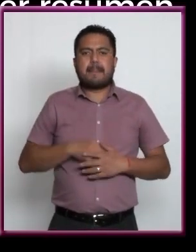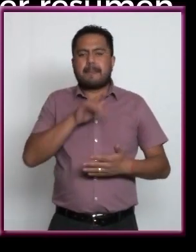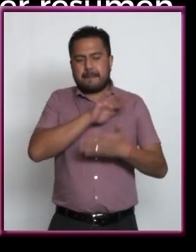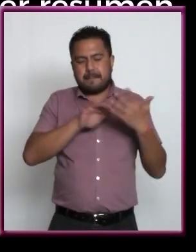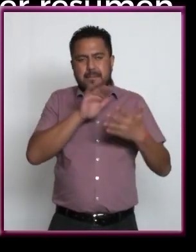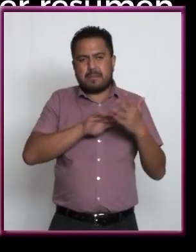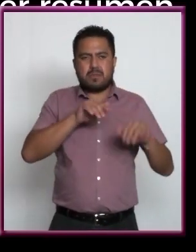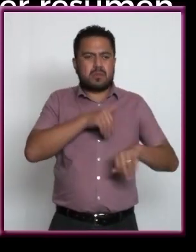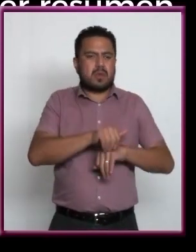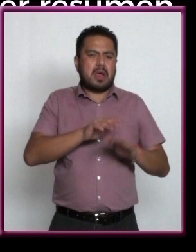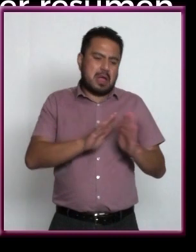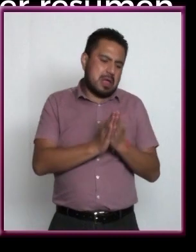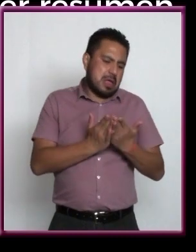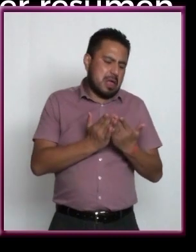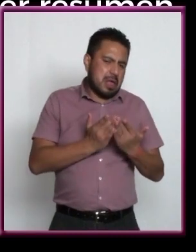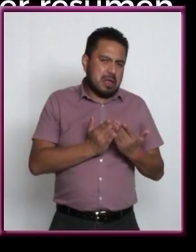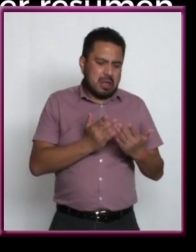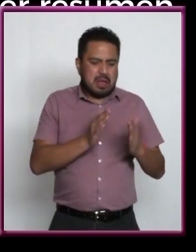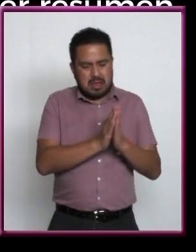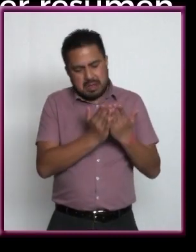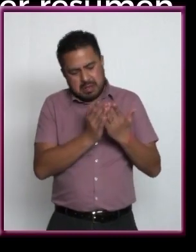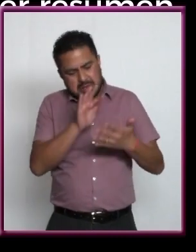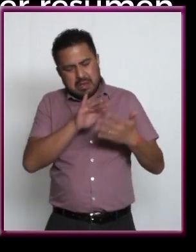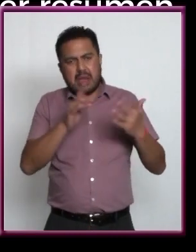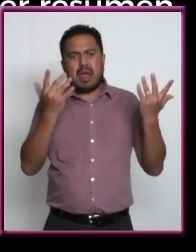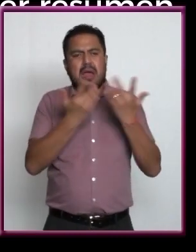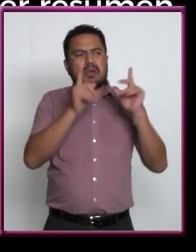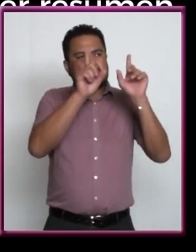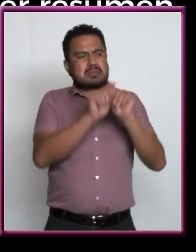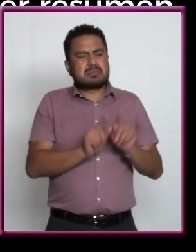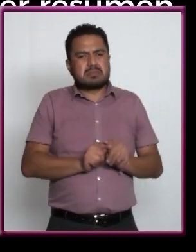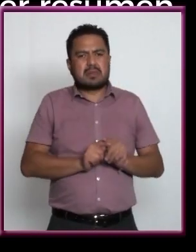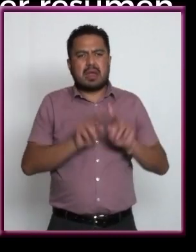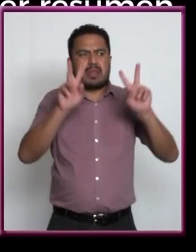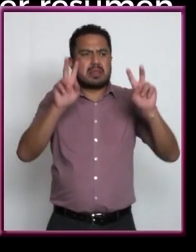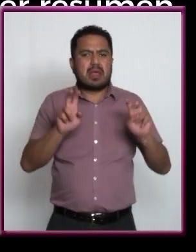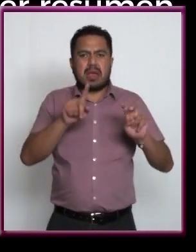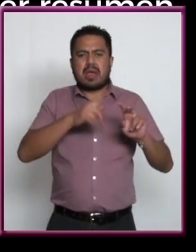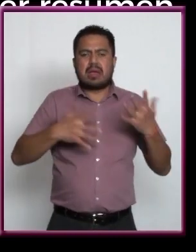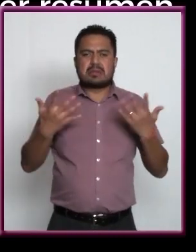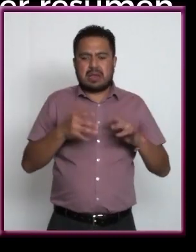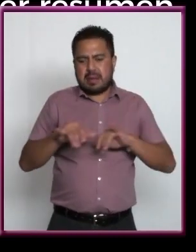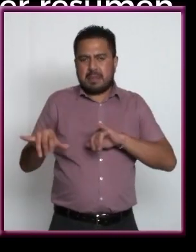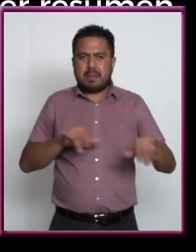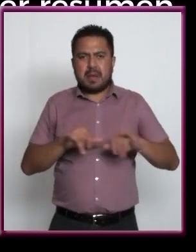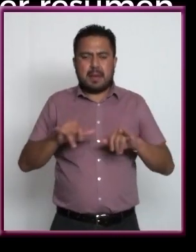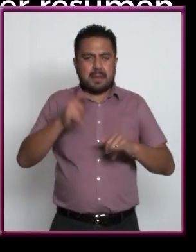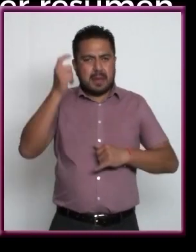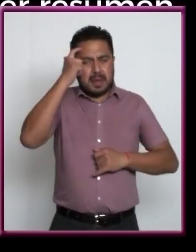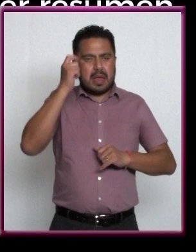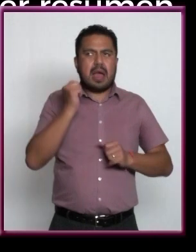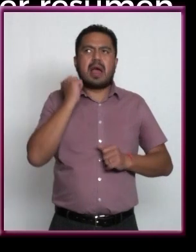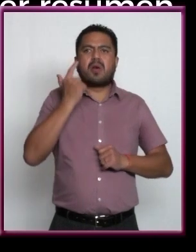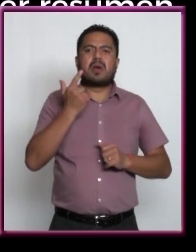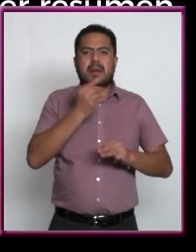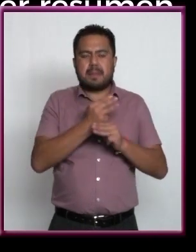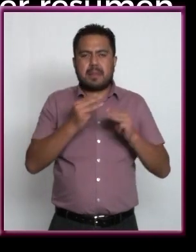el capítulo de un libro, elaborar el resumen de un tema, hacer el mapa mental de alguna